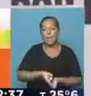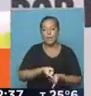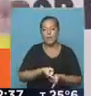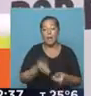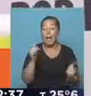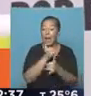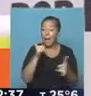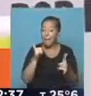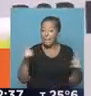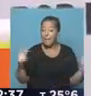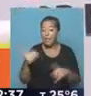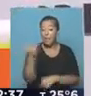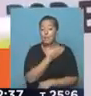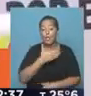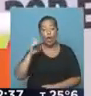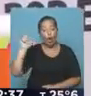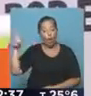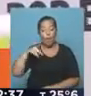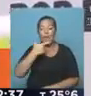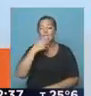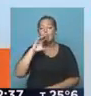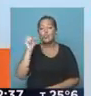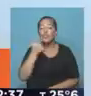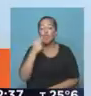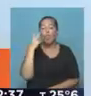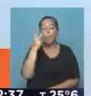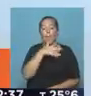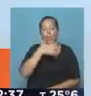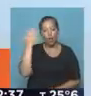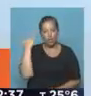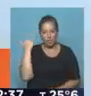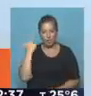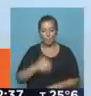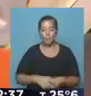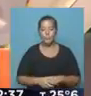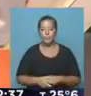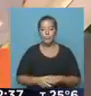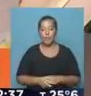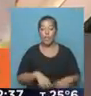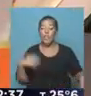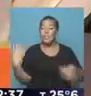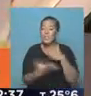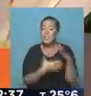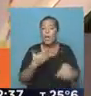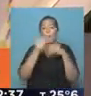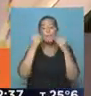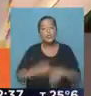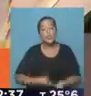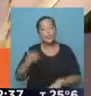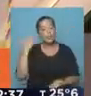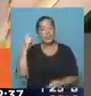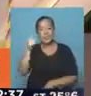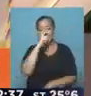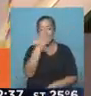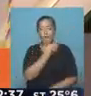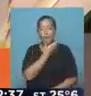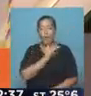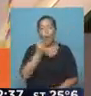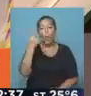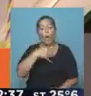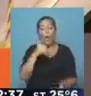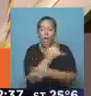campaña electoral del presidente de Colombia Juan Manuel Santos en 2014 el escándalo estalló recién el pasado 7 de febrero cuando